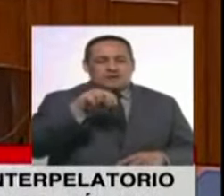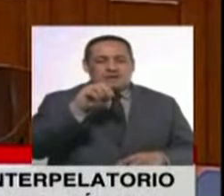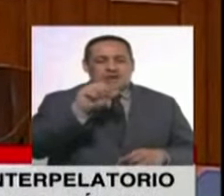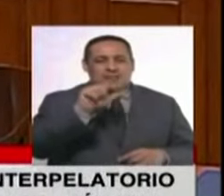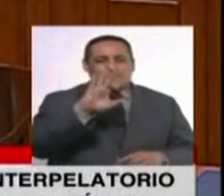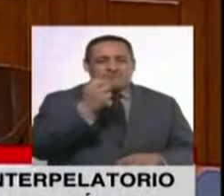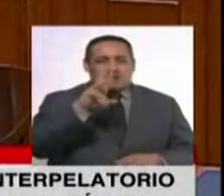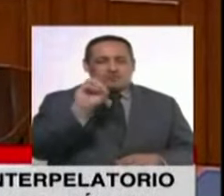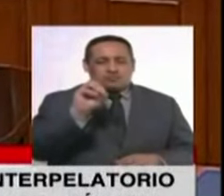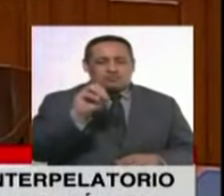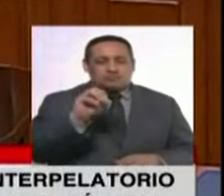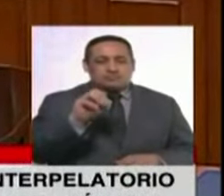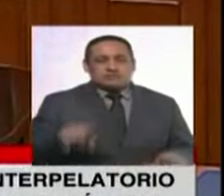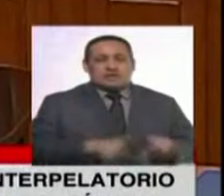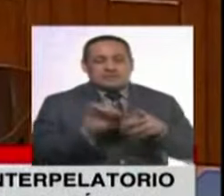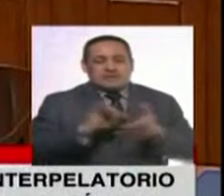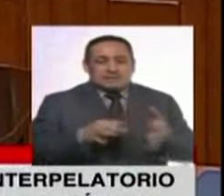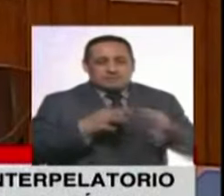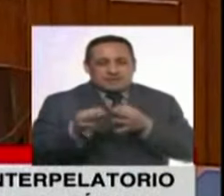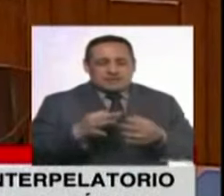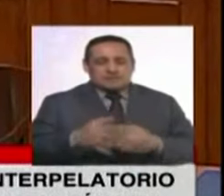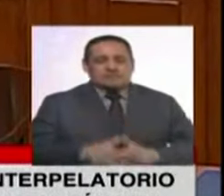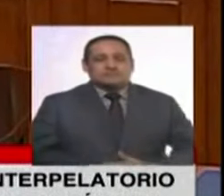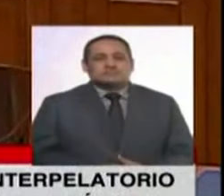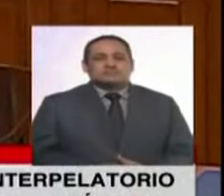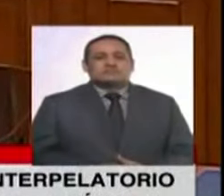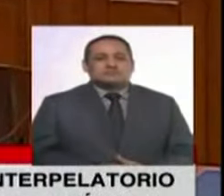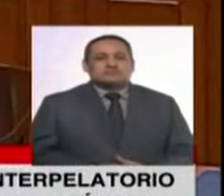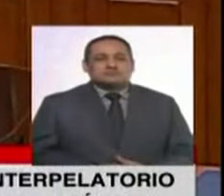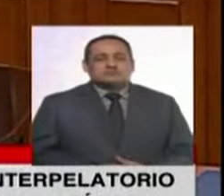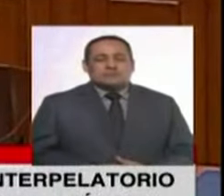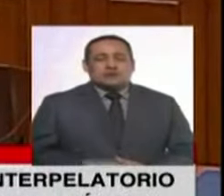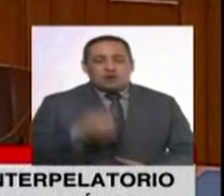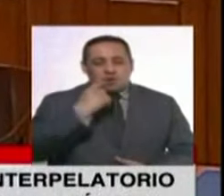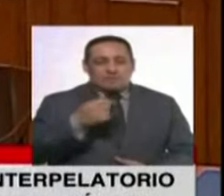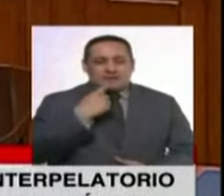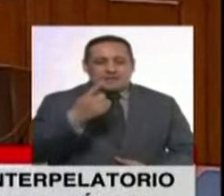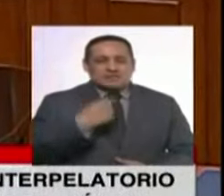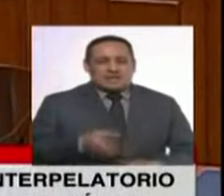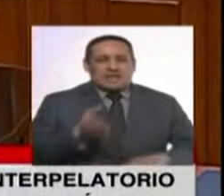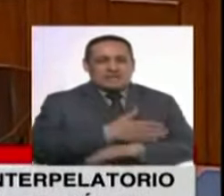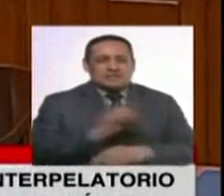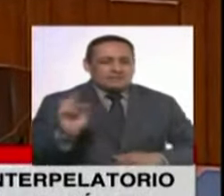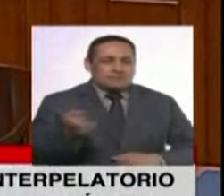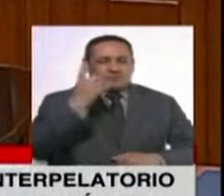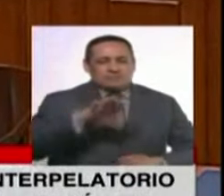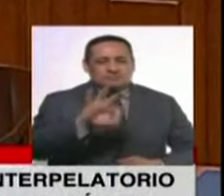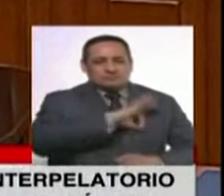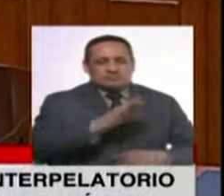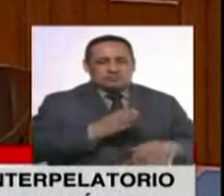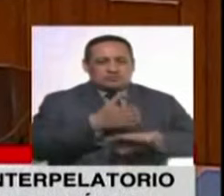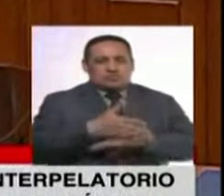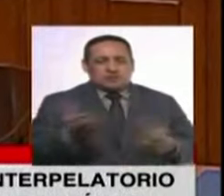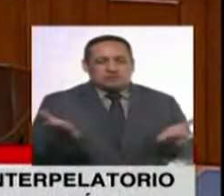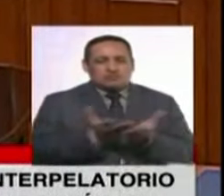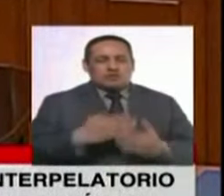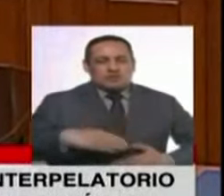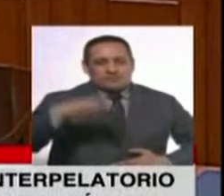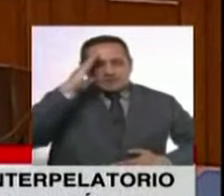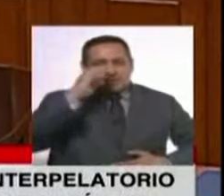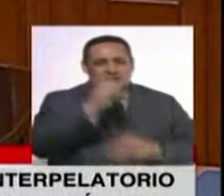Alfaro Alvarado cabe Resaltar lo siguiente fue primer puesto de ingreso a la escuela de